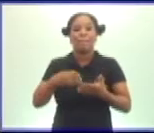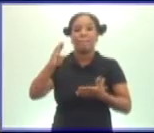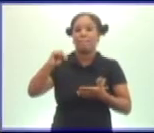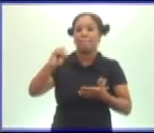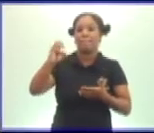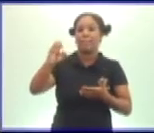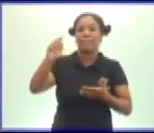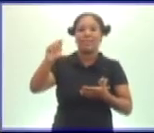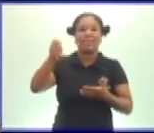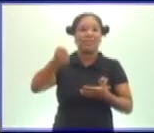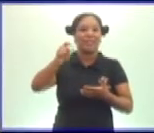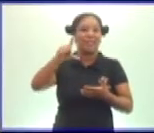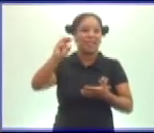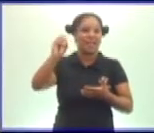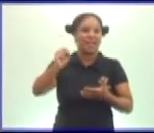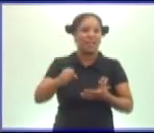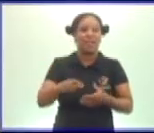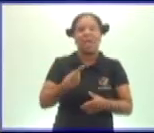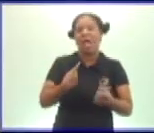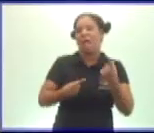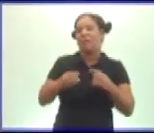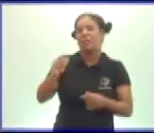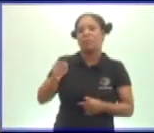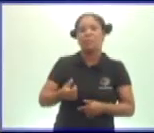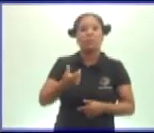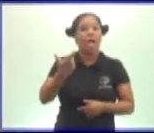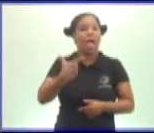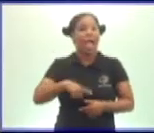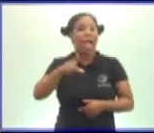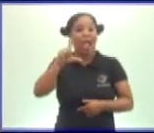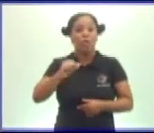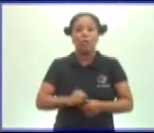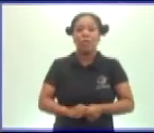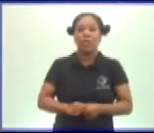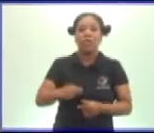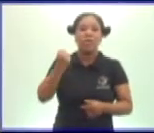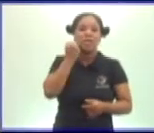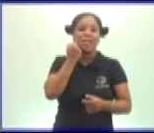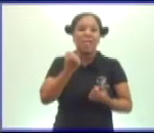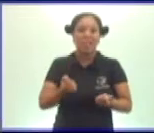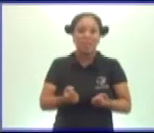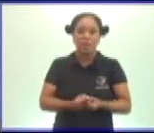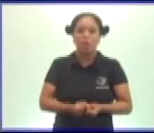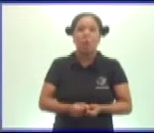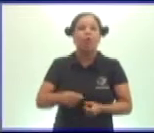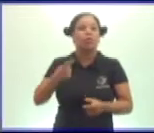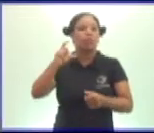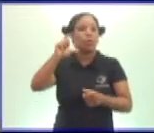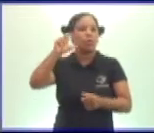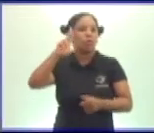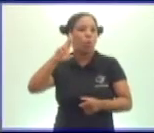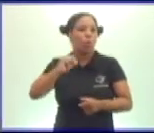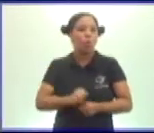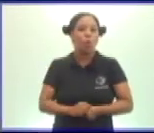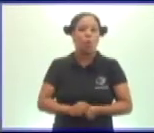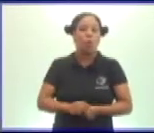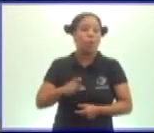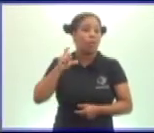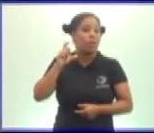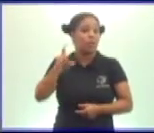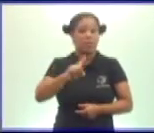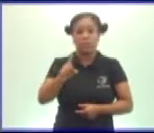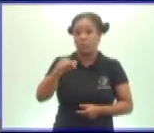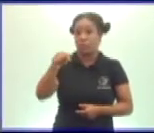por metales, a veces decimos esto es de aluminio, esto es de hierro, esto es de cobre, pero finalmente realmente no es de esta